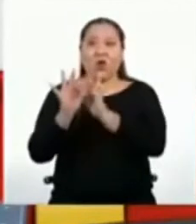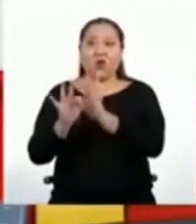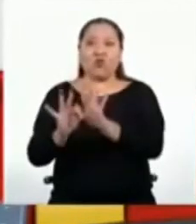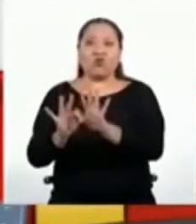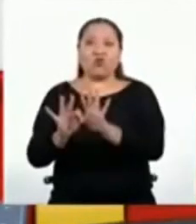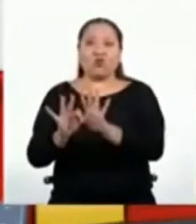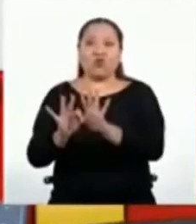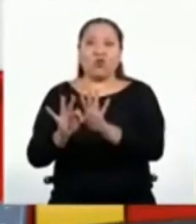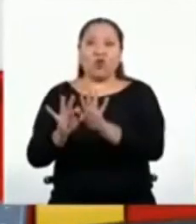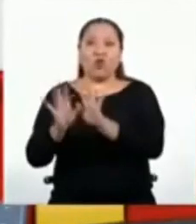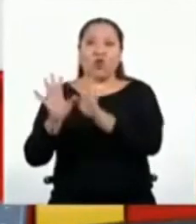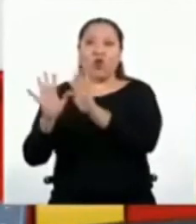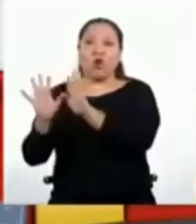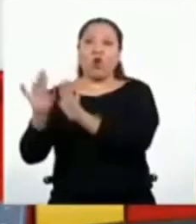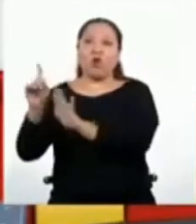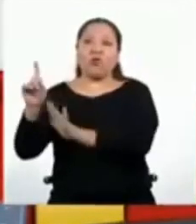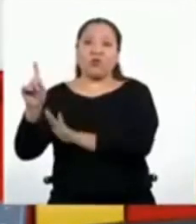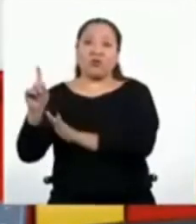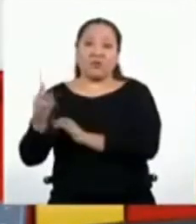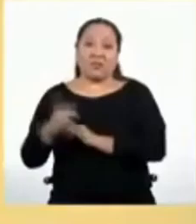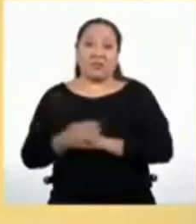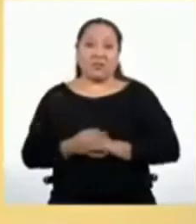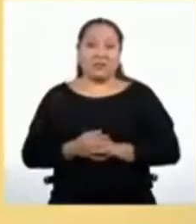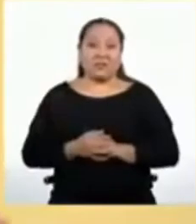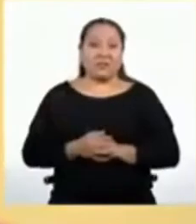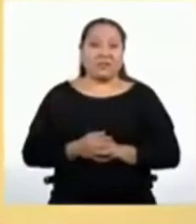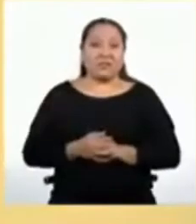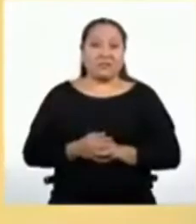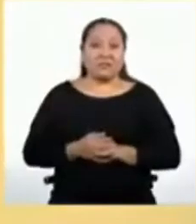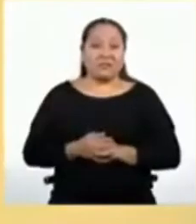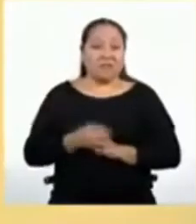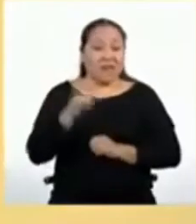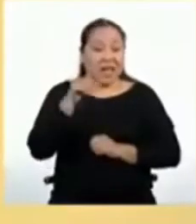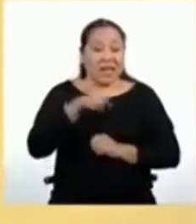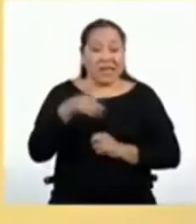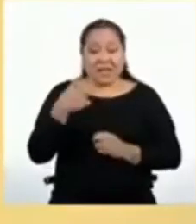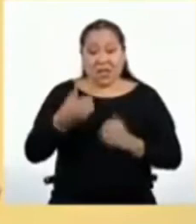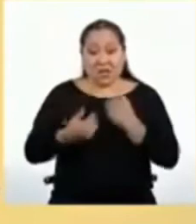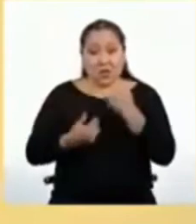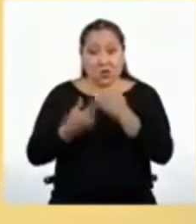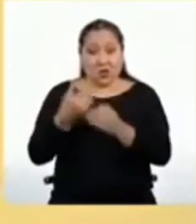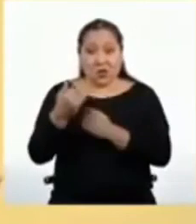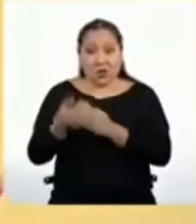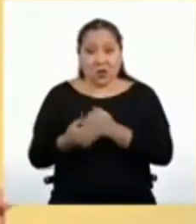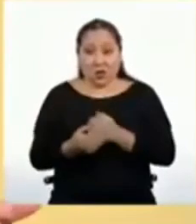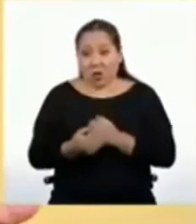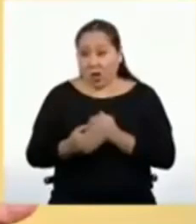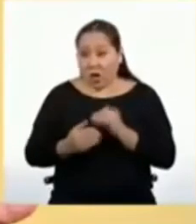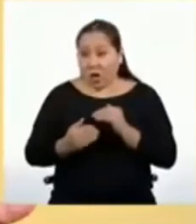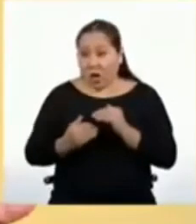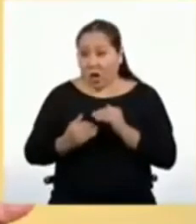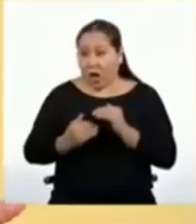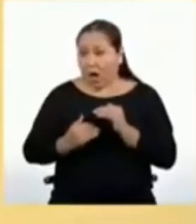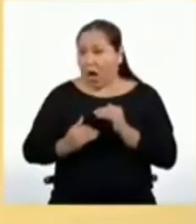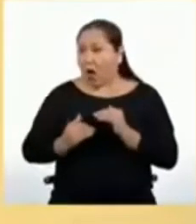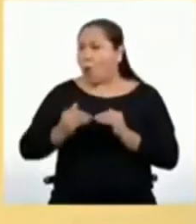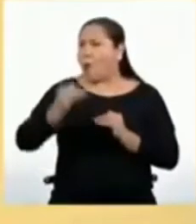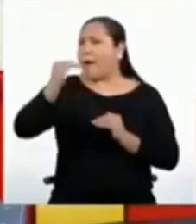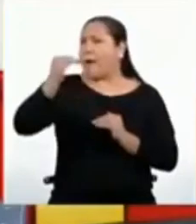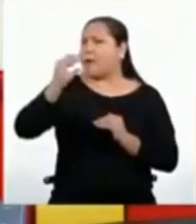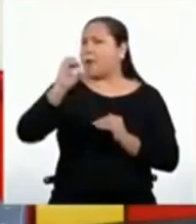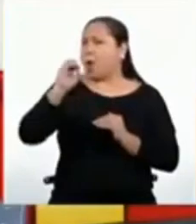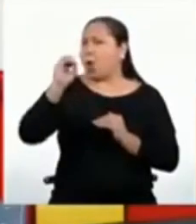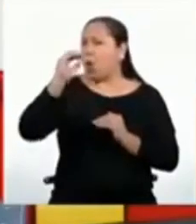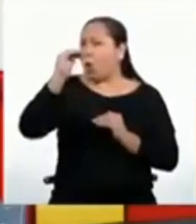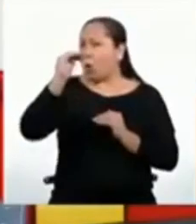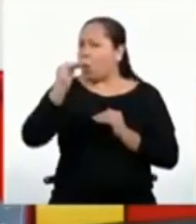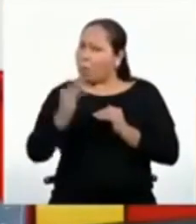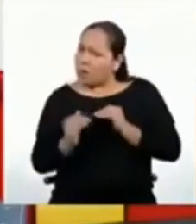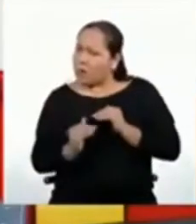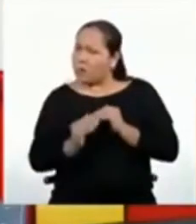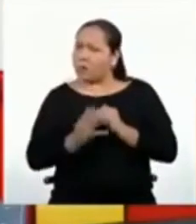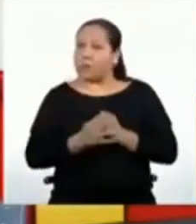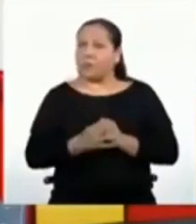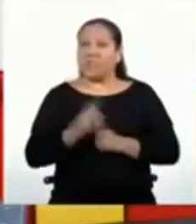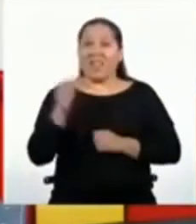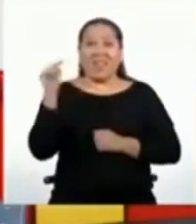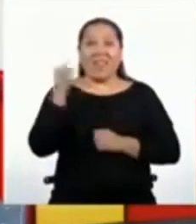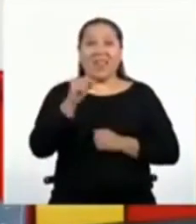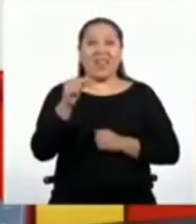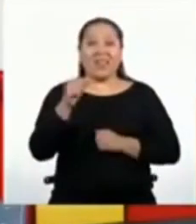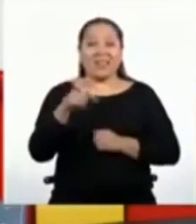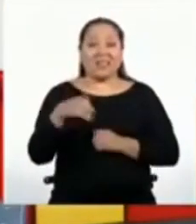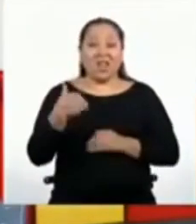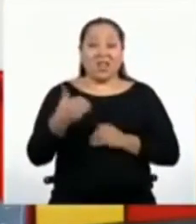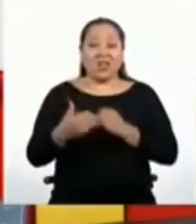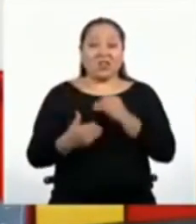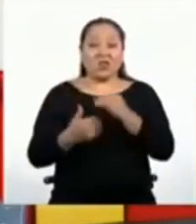8 y 11. ¿Y esta sucesión crece o decrece? Esta